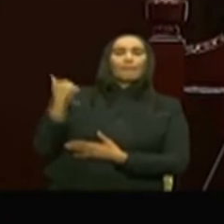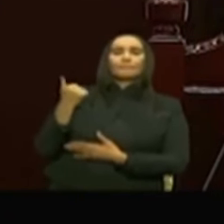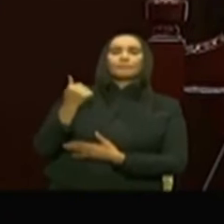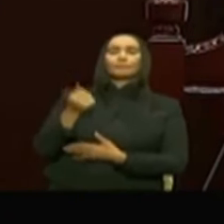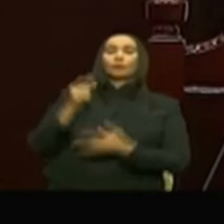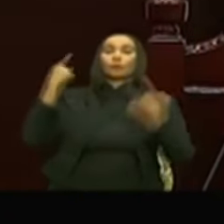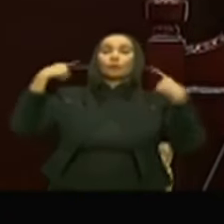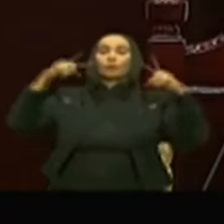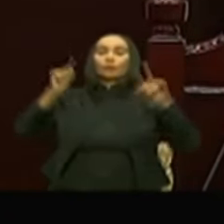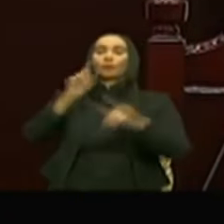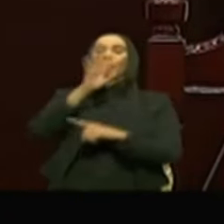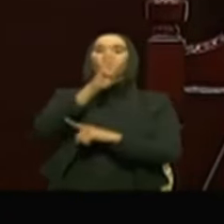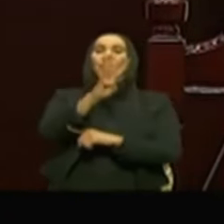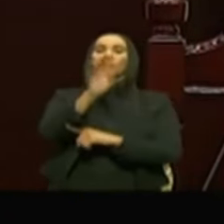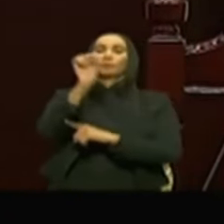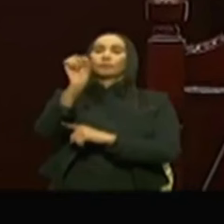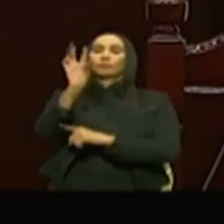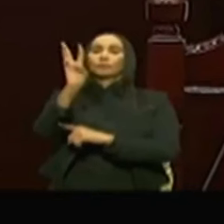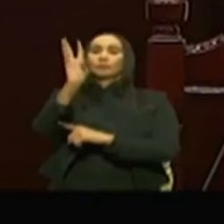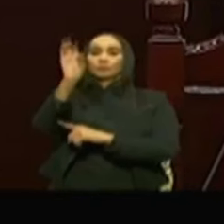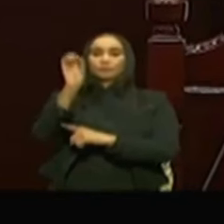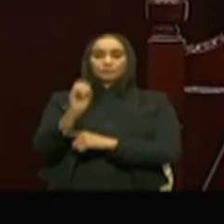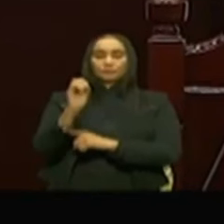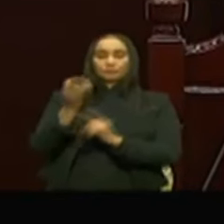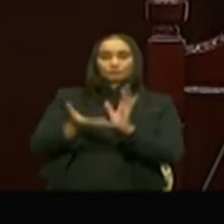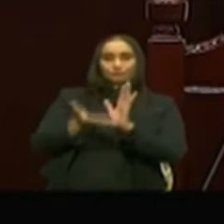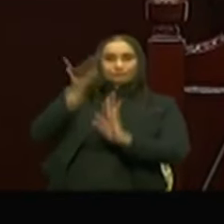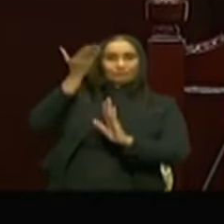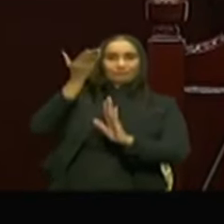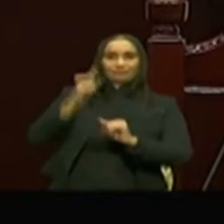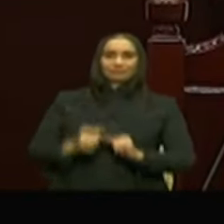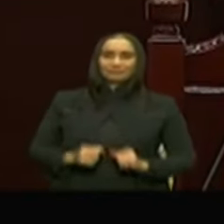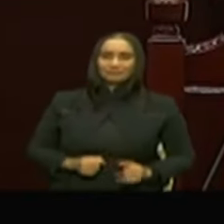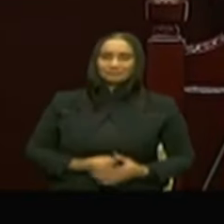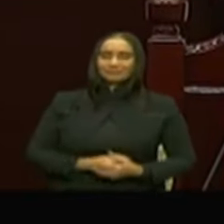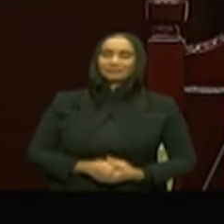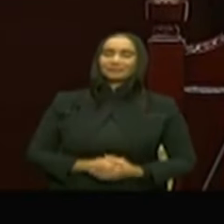el 4.6% de crecimiento.